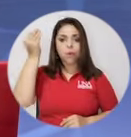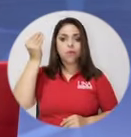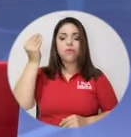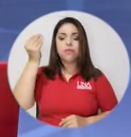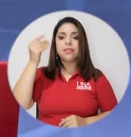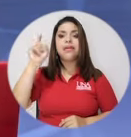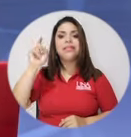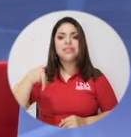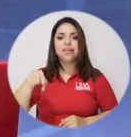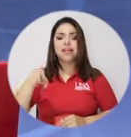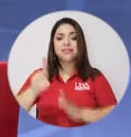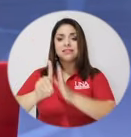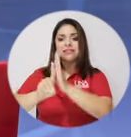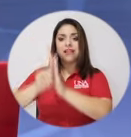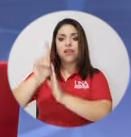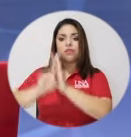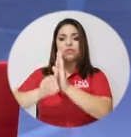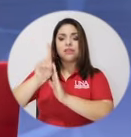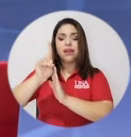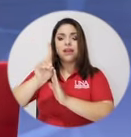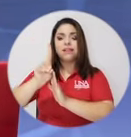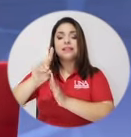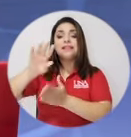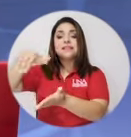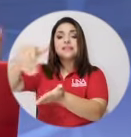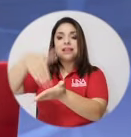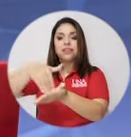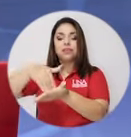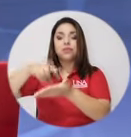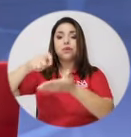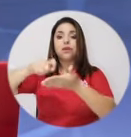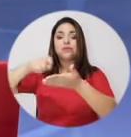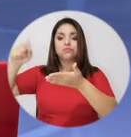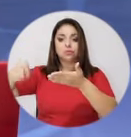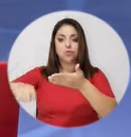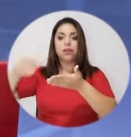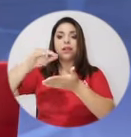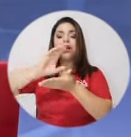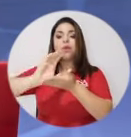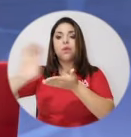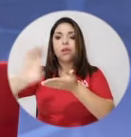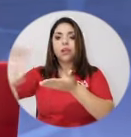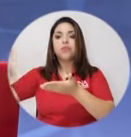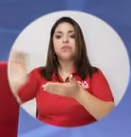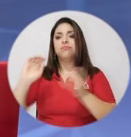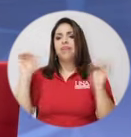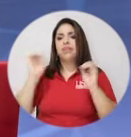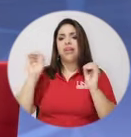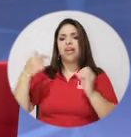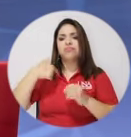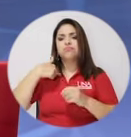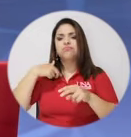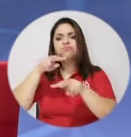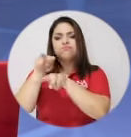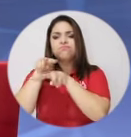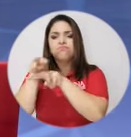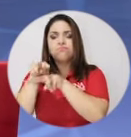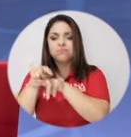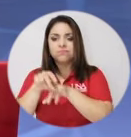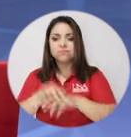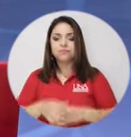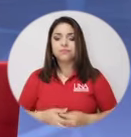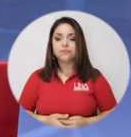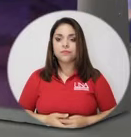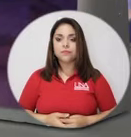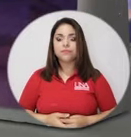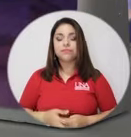persona, niña, niño, adolescente tiene que desarrollar en el centro educativo las habilidades para enfrentar el proceso educativo sin que